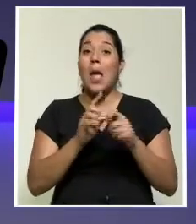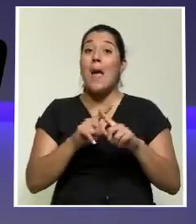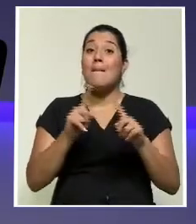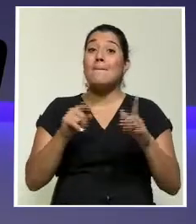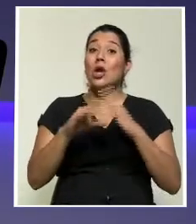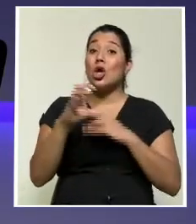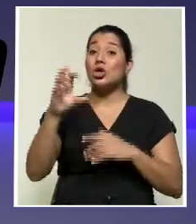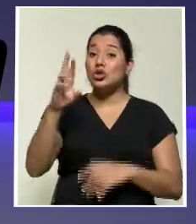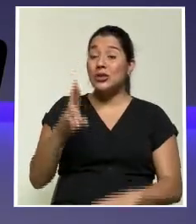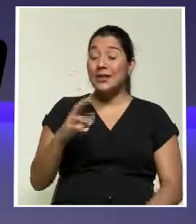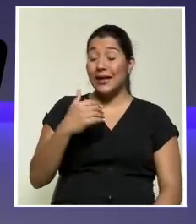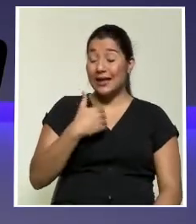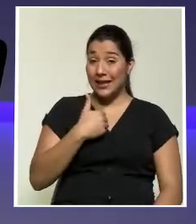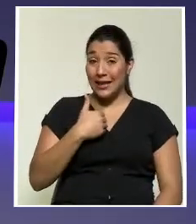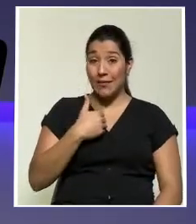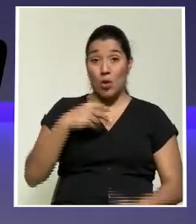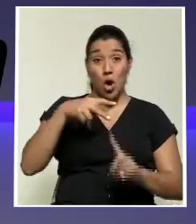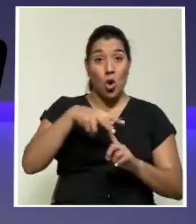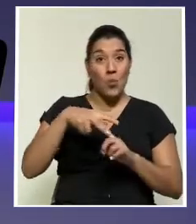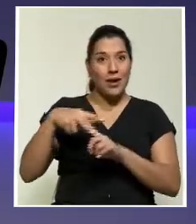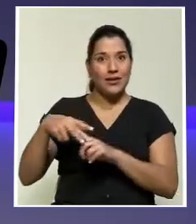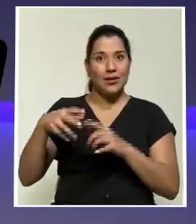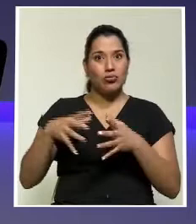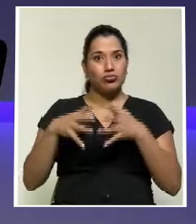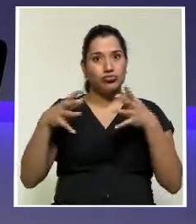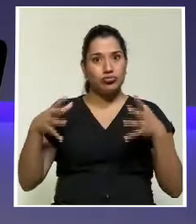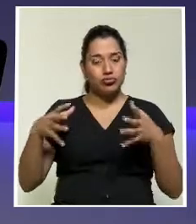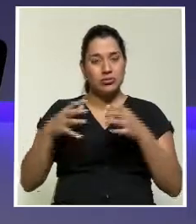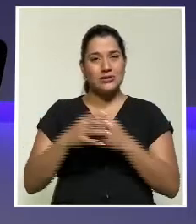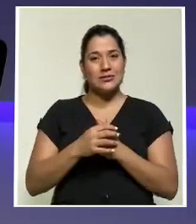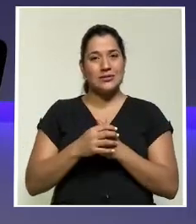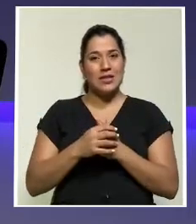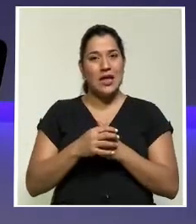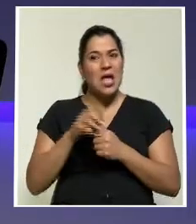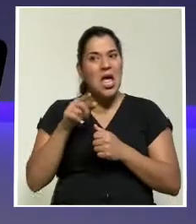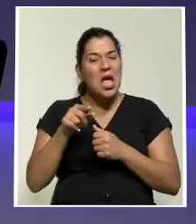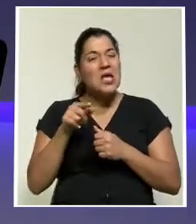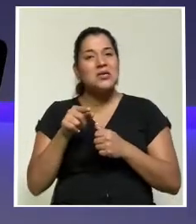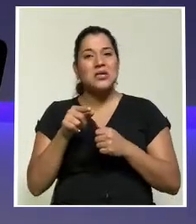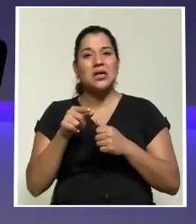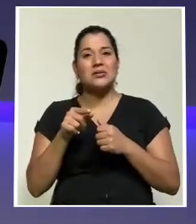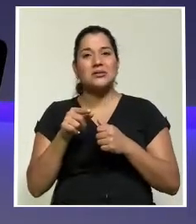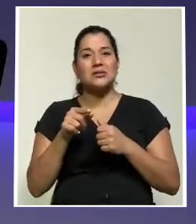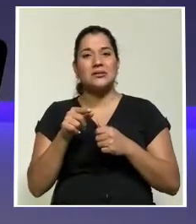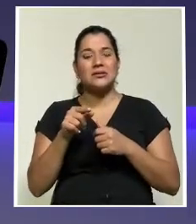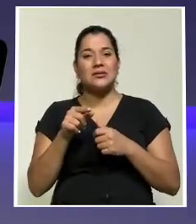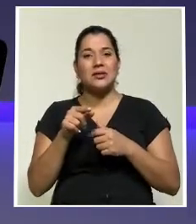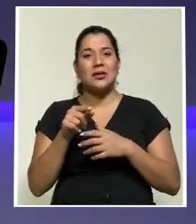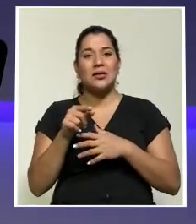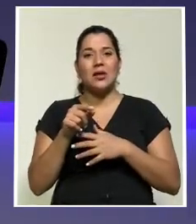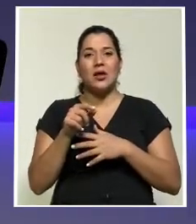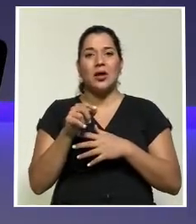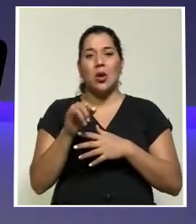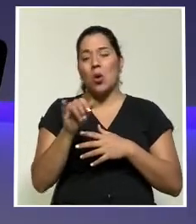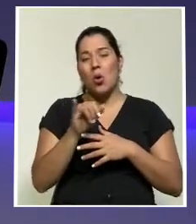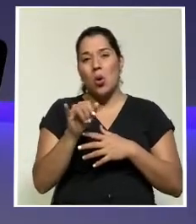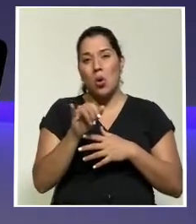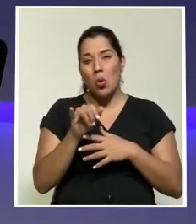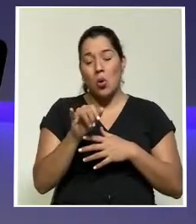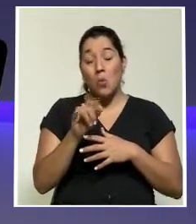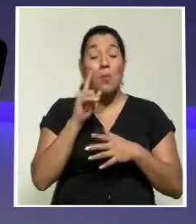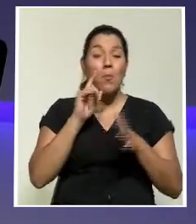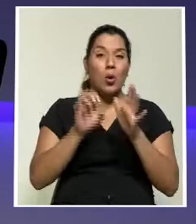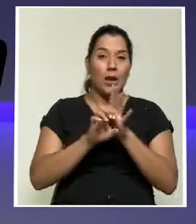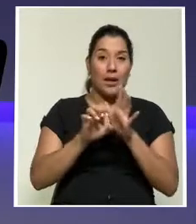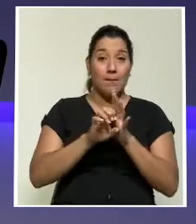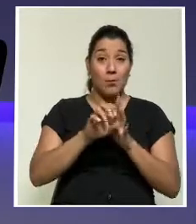Rica tenemos cooperativas gigantescas que funcionan como una multinacional, básicamente. En una de ellas, la